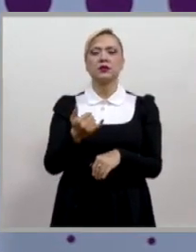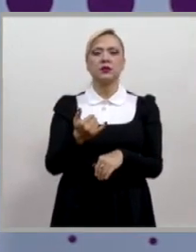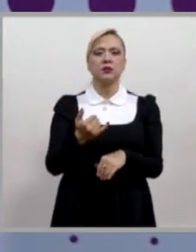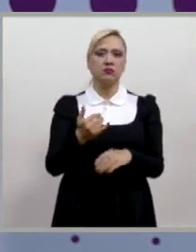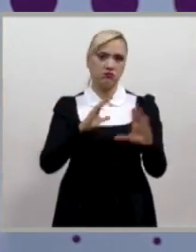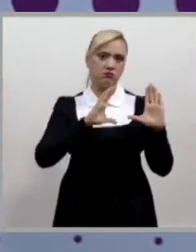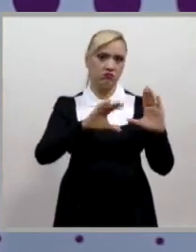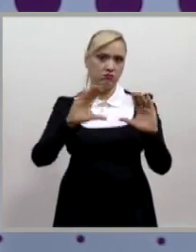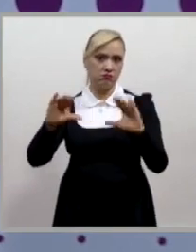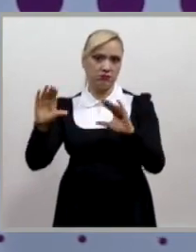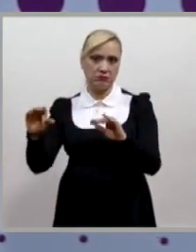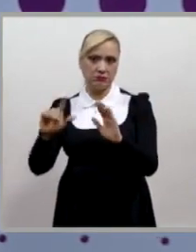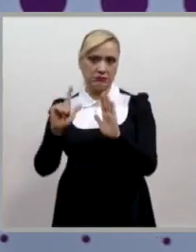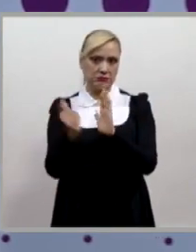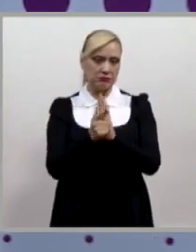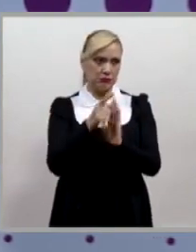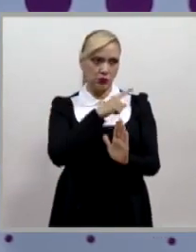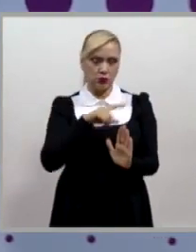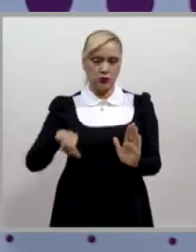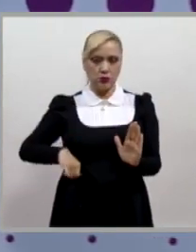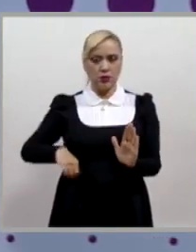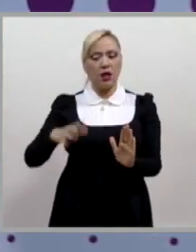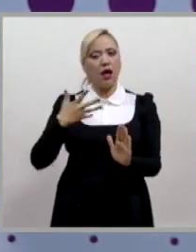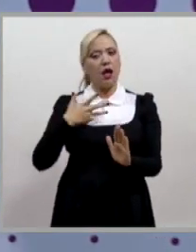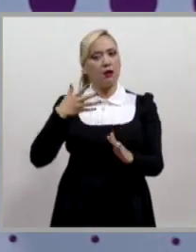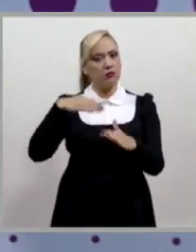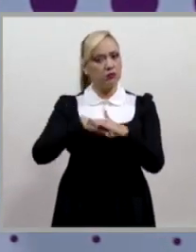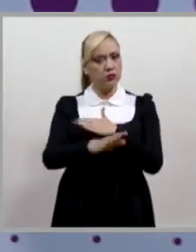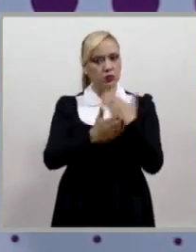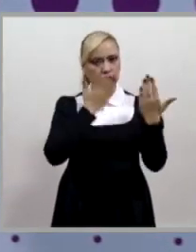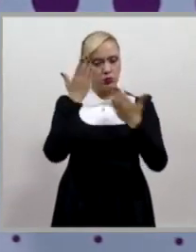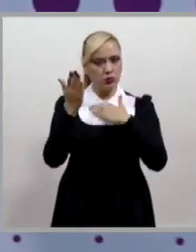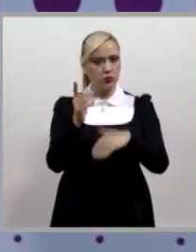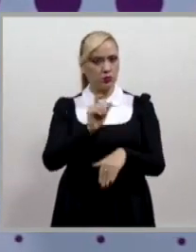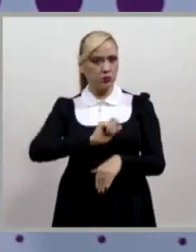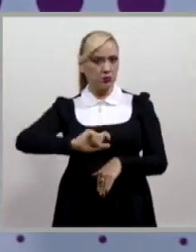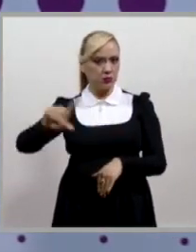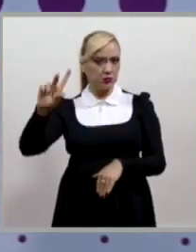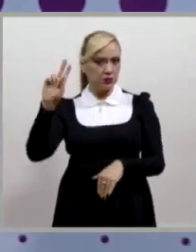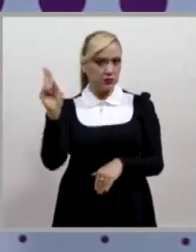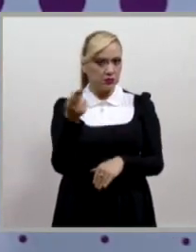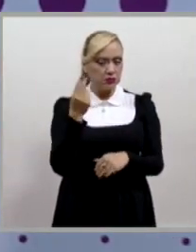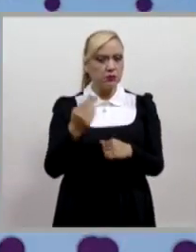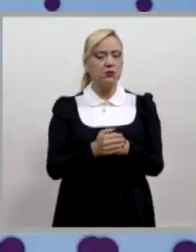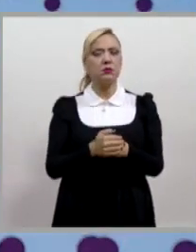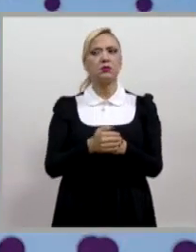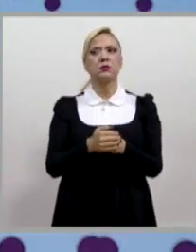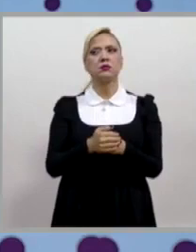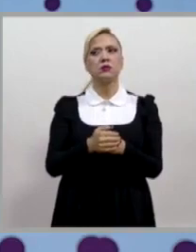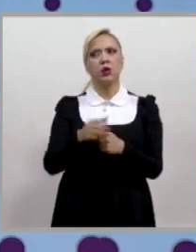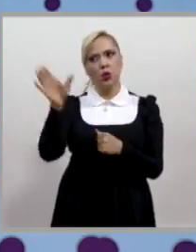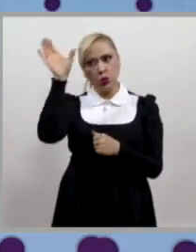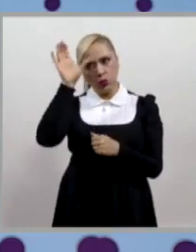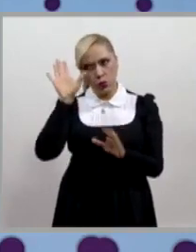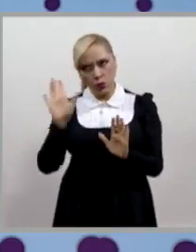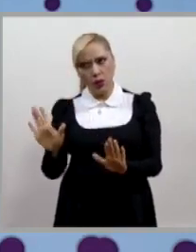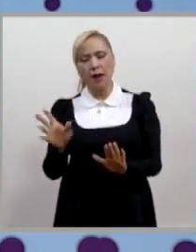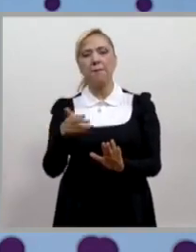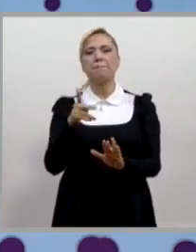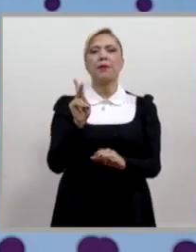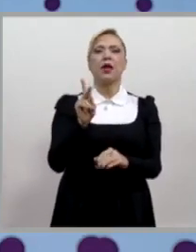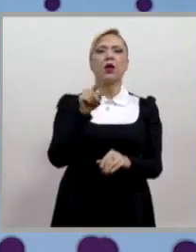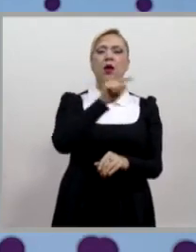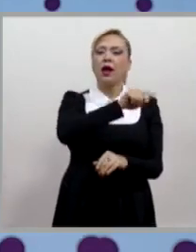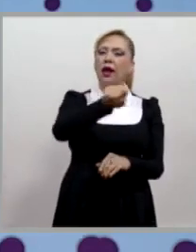educación jurídica, que incluso diriges un centro de estudios superiores, eh, ya hablamos de cultura jurídica, pero digamos desde